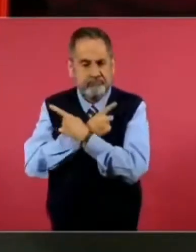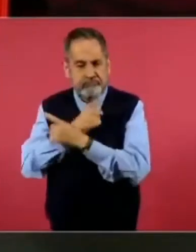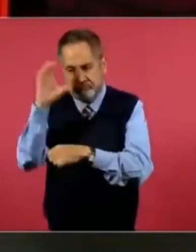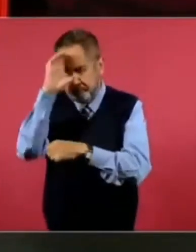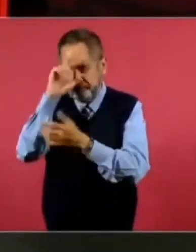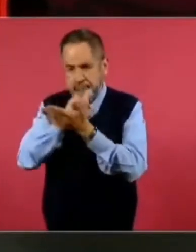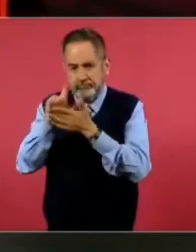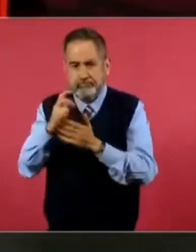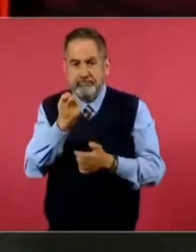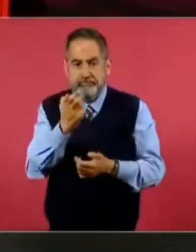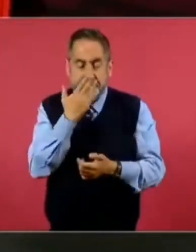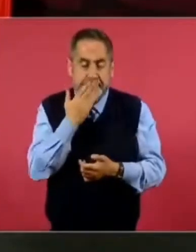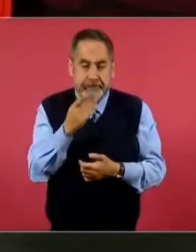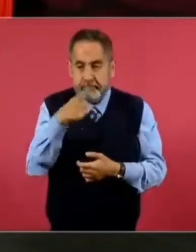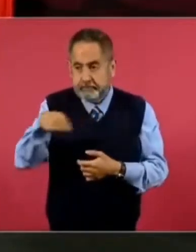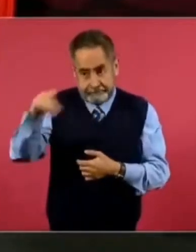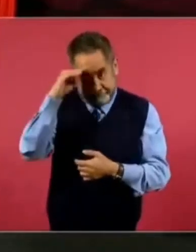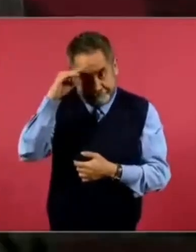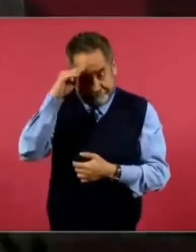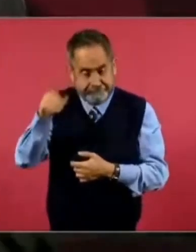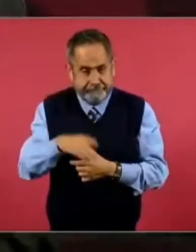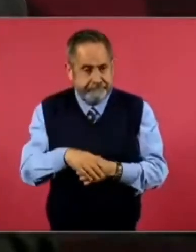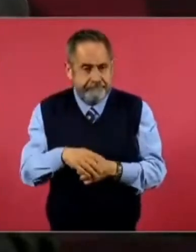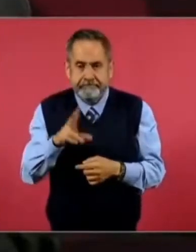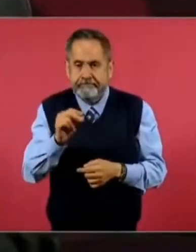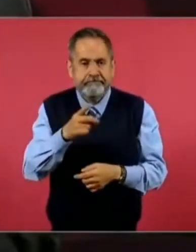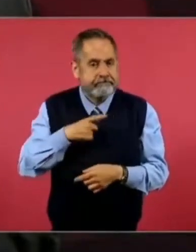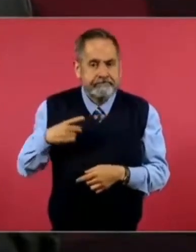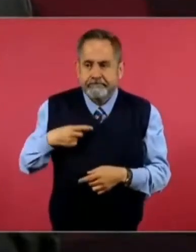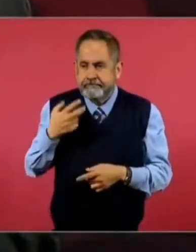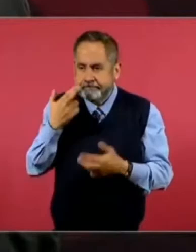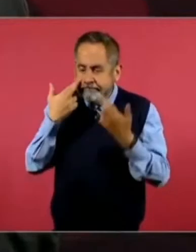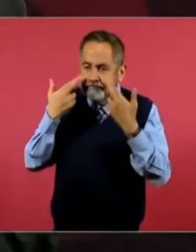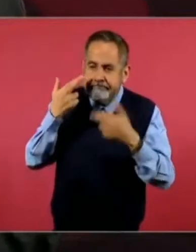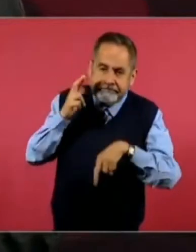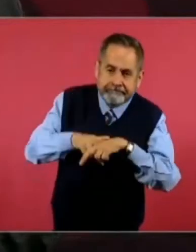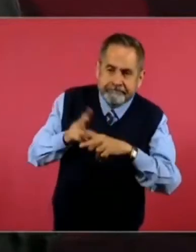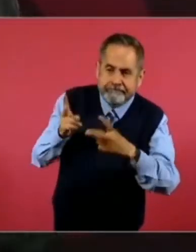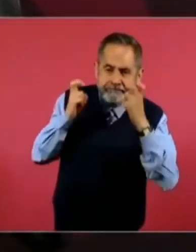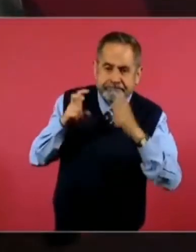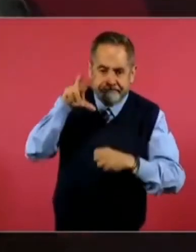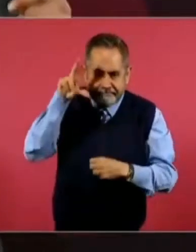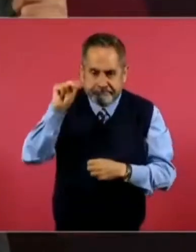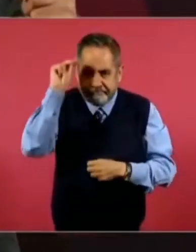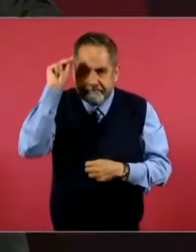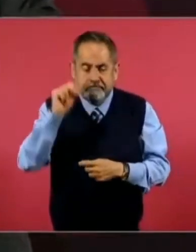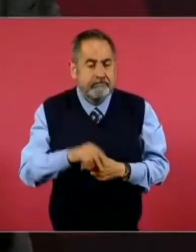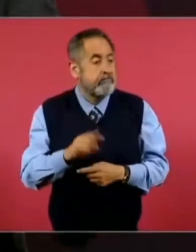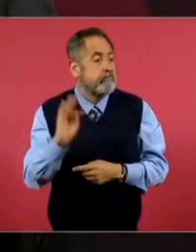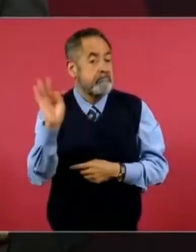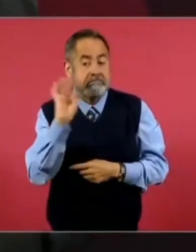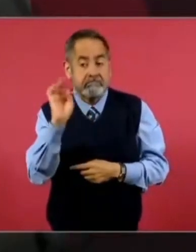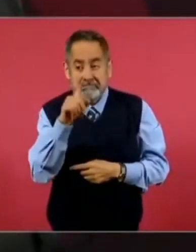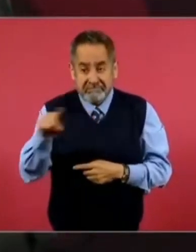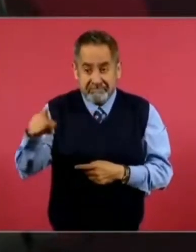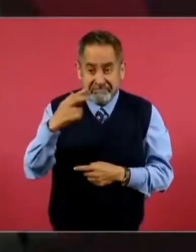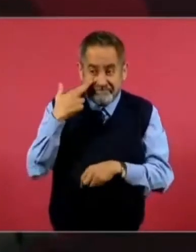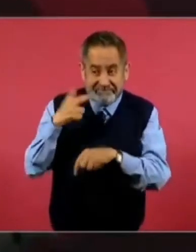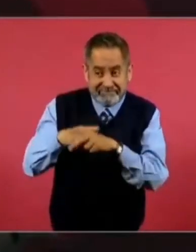lo piensen exactamente sí de que no roben Porque si van a robar